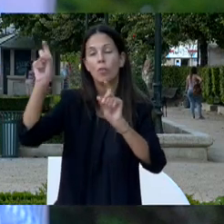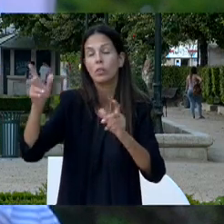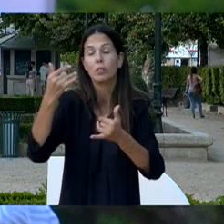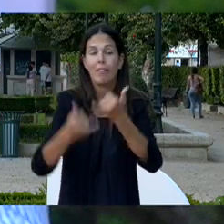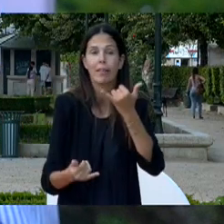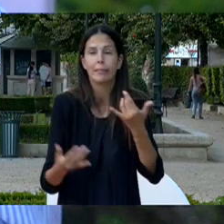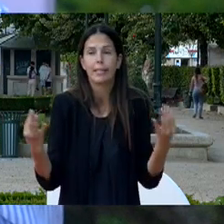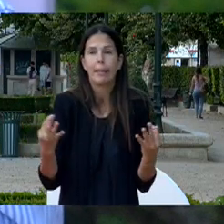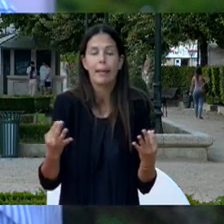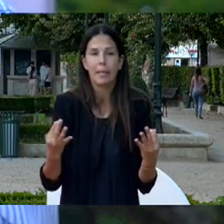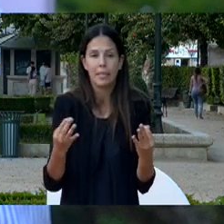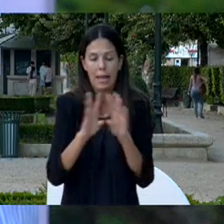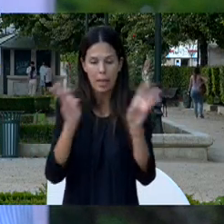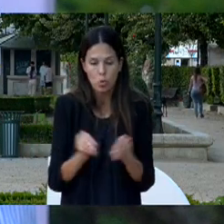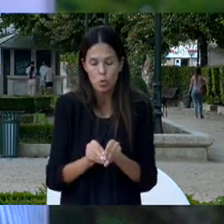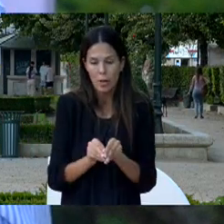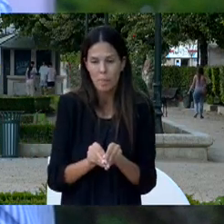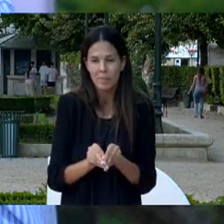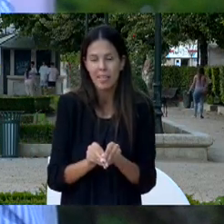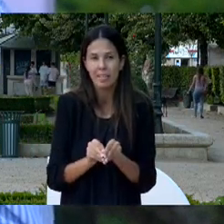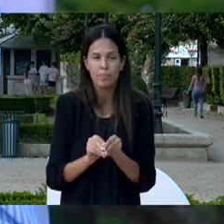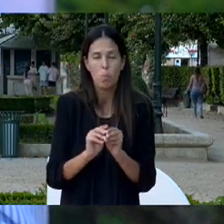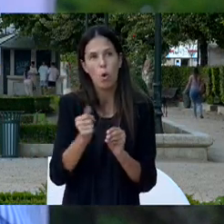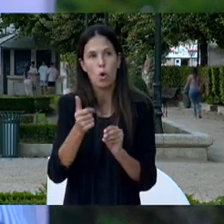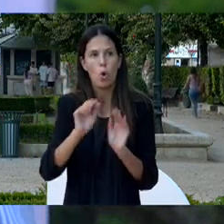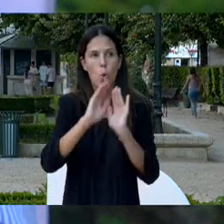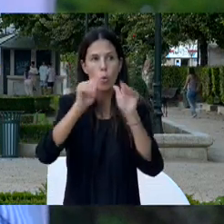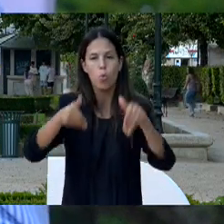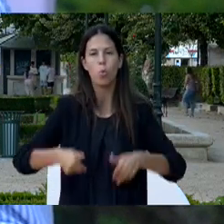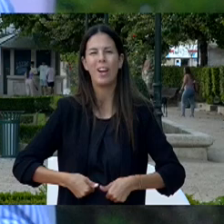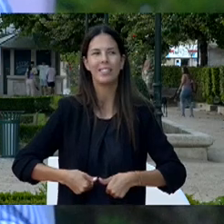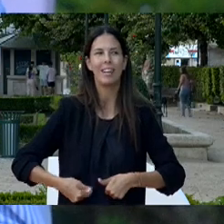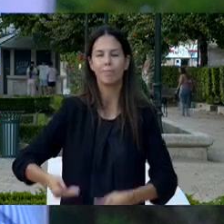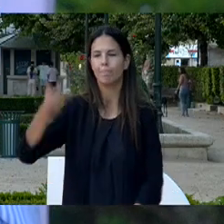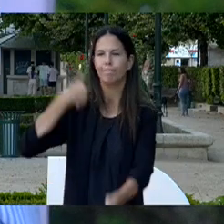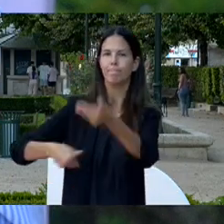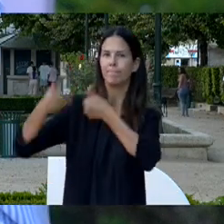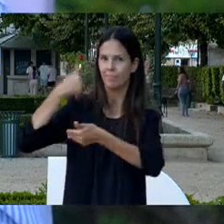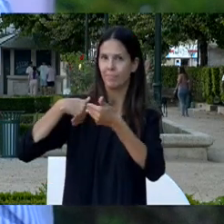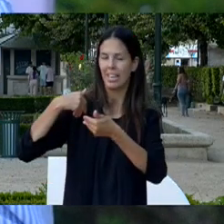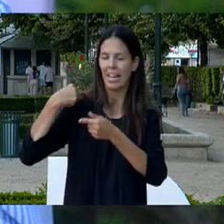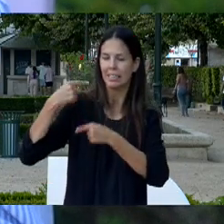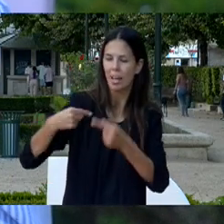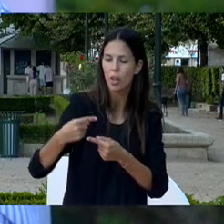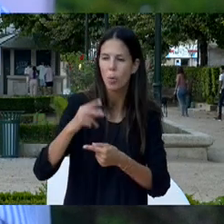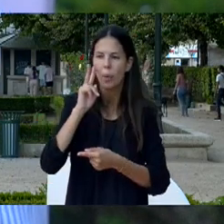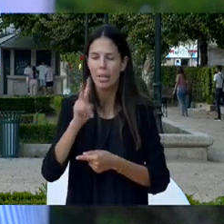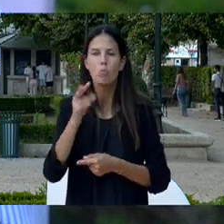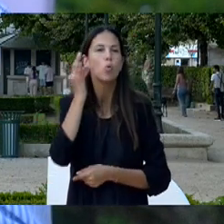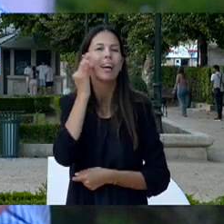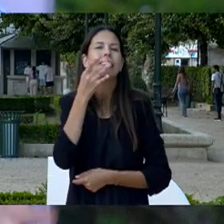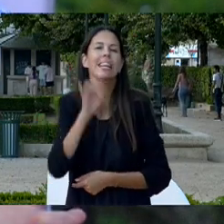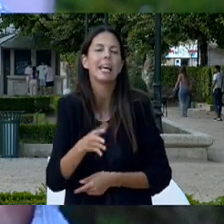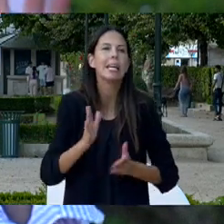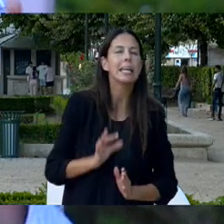definitiva, escribía en algún momento, a volta á tradición que vía na muller a filla, a esposa e a nai,